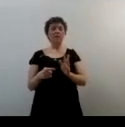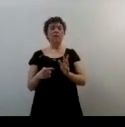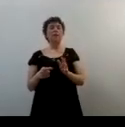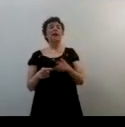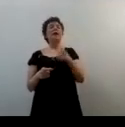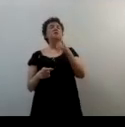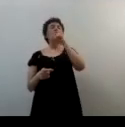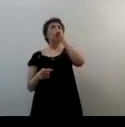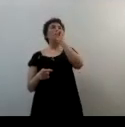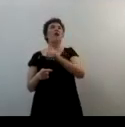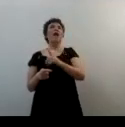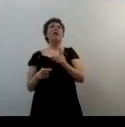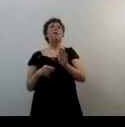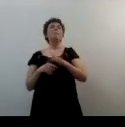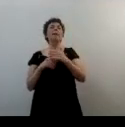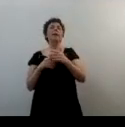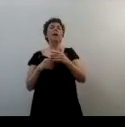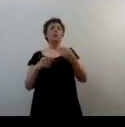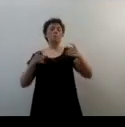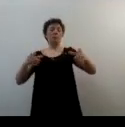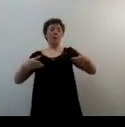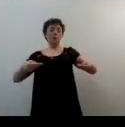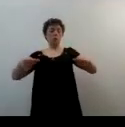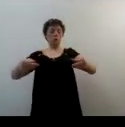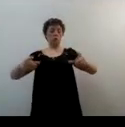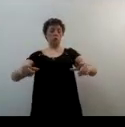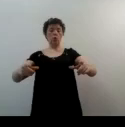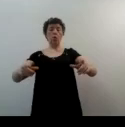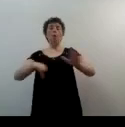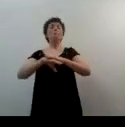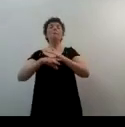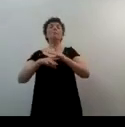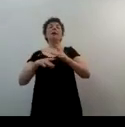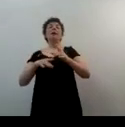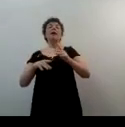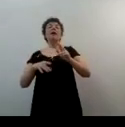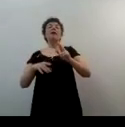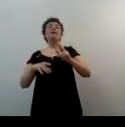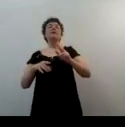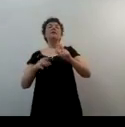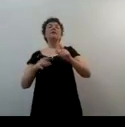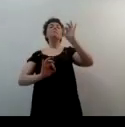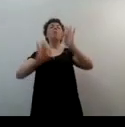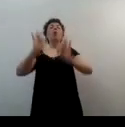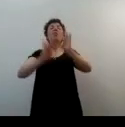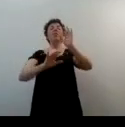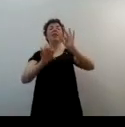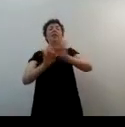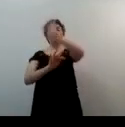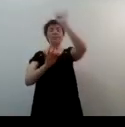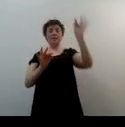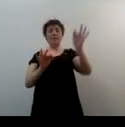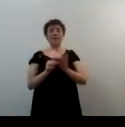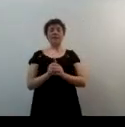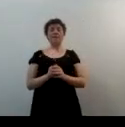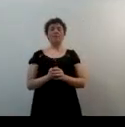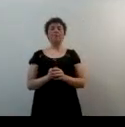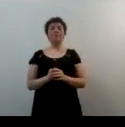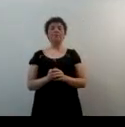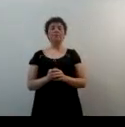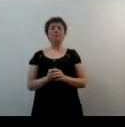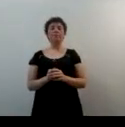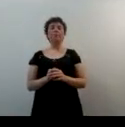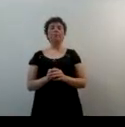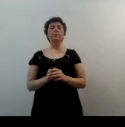como referencia para el plato que tengo delante, sino para la referencia del porcentaje diario. Y luego, obviamente,